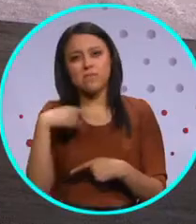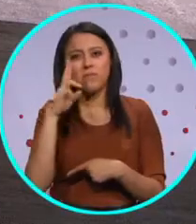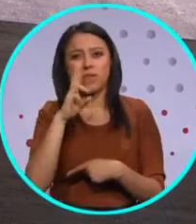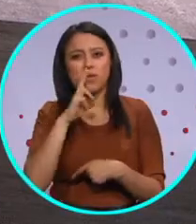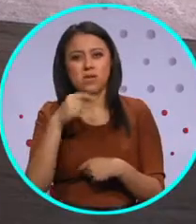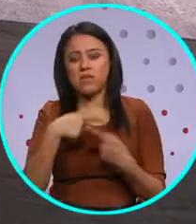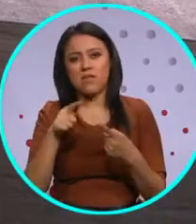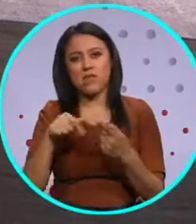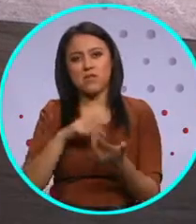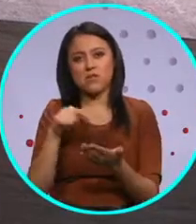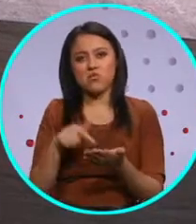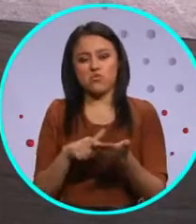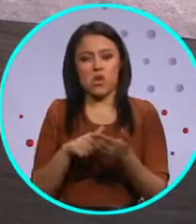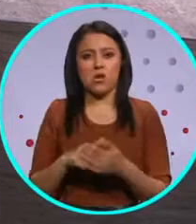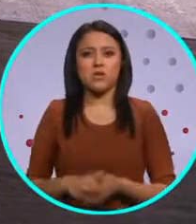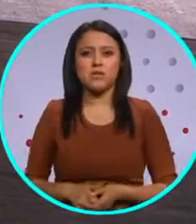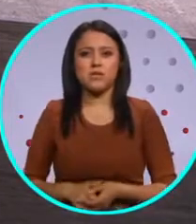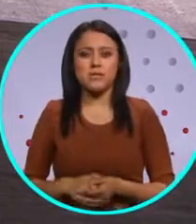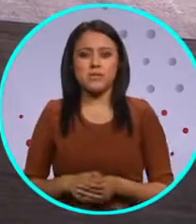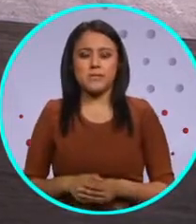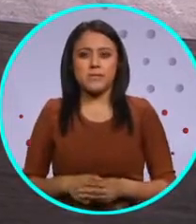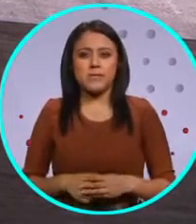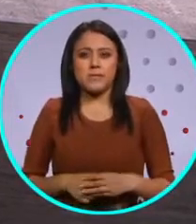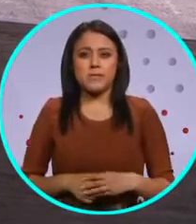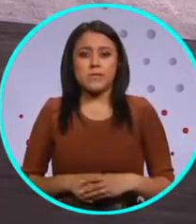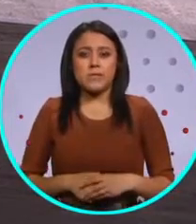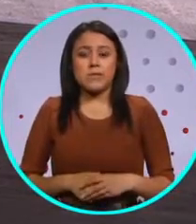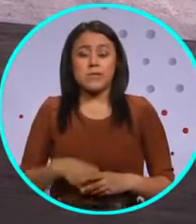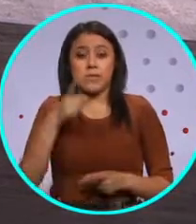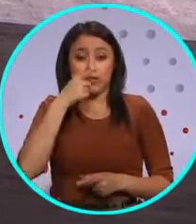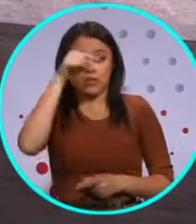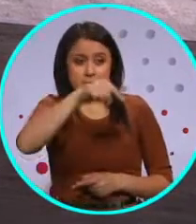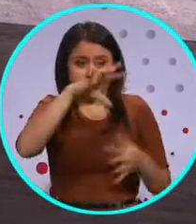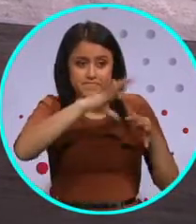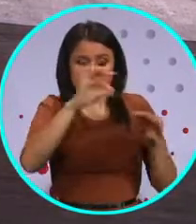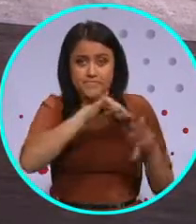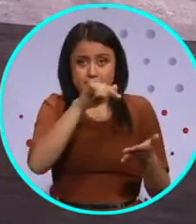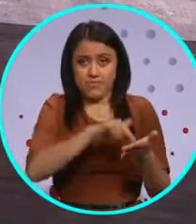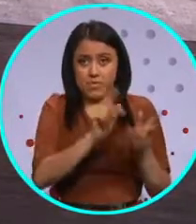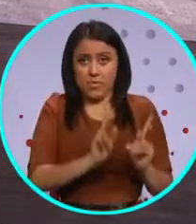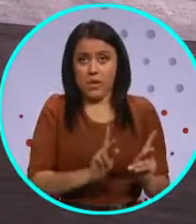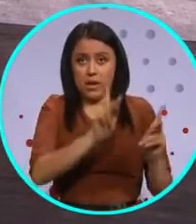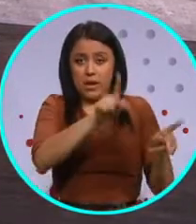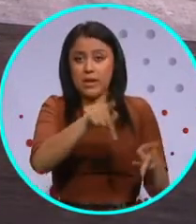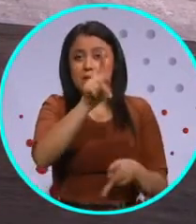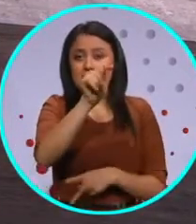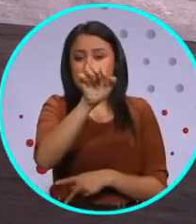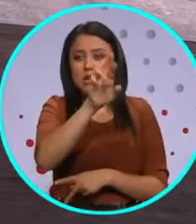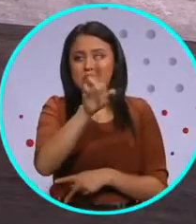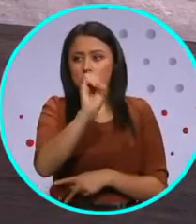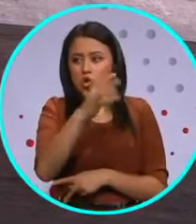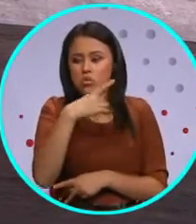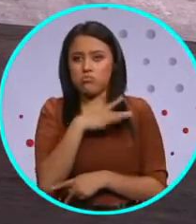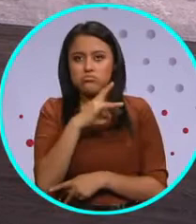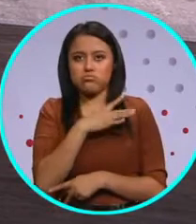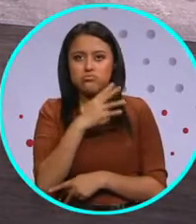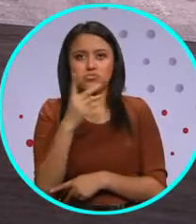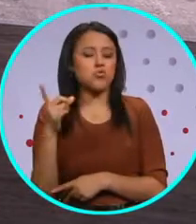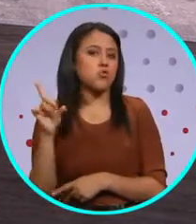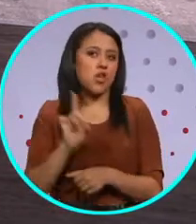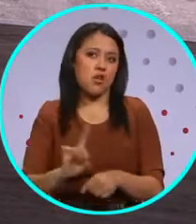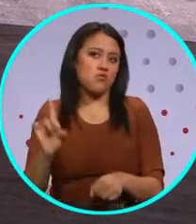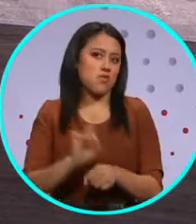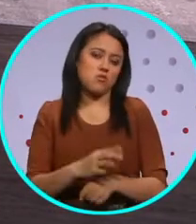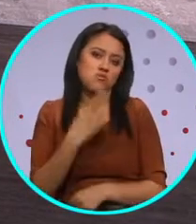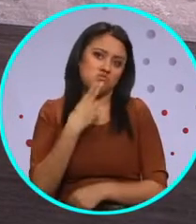ahora fuera de otras este área platicarle que este puente del terror no sé cuánta gente lo tiene que ocupar lo